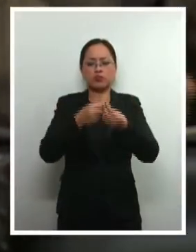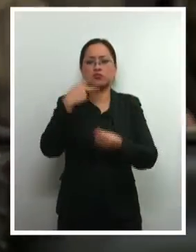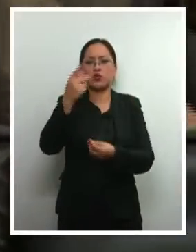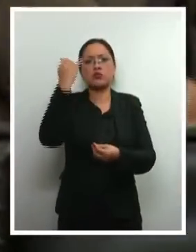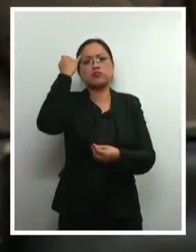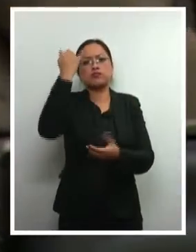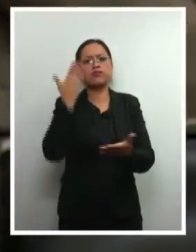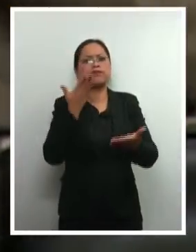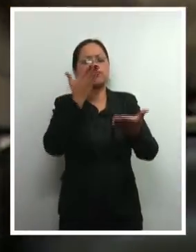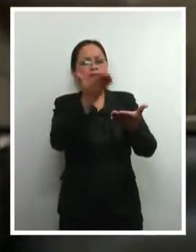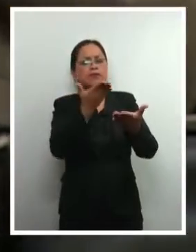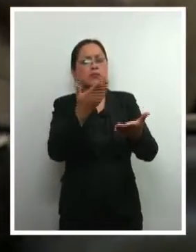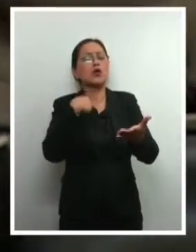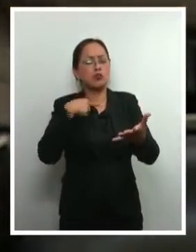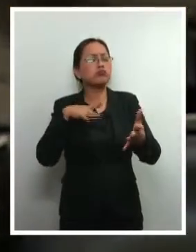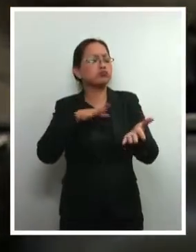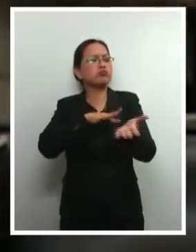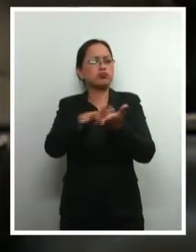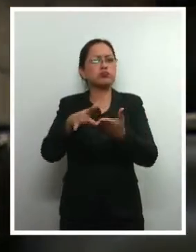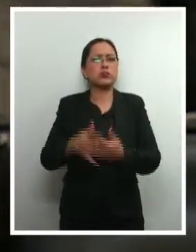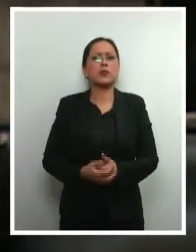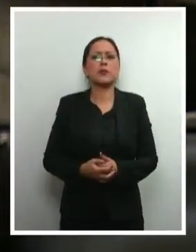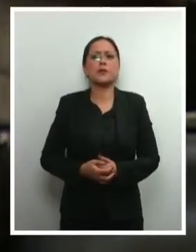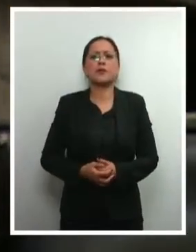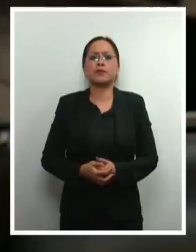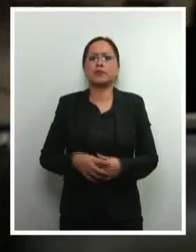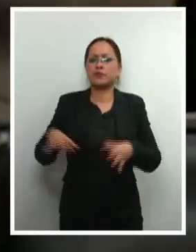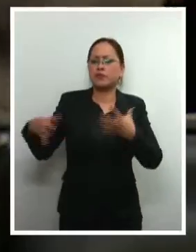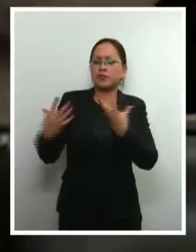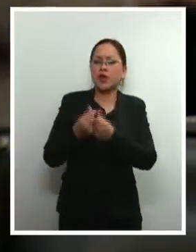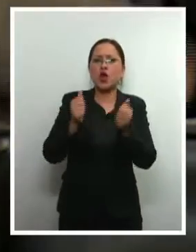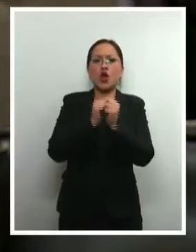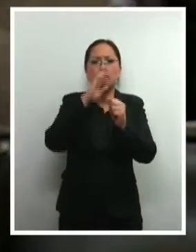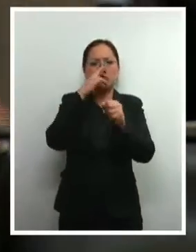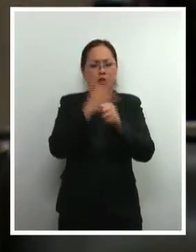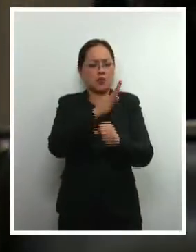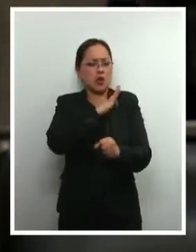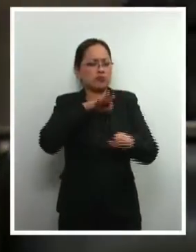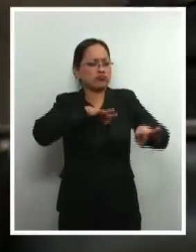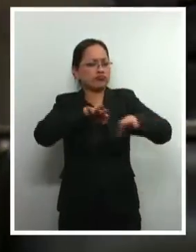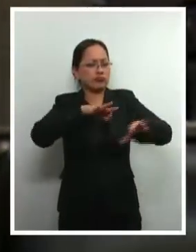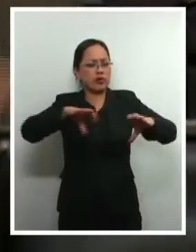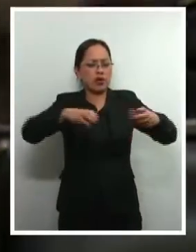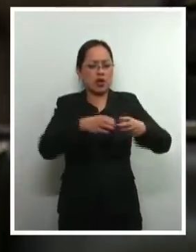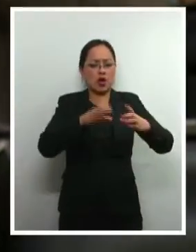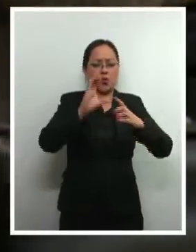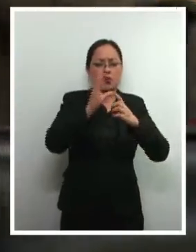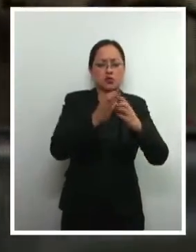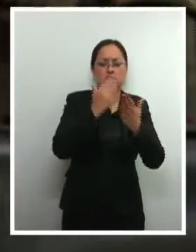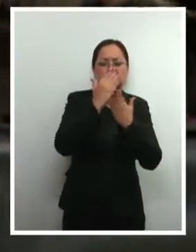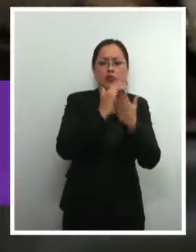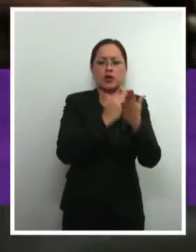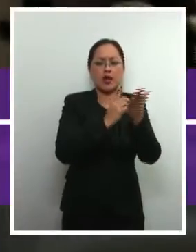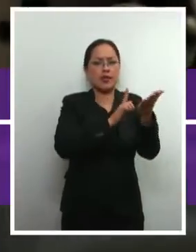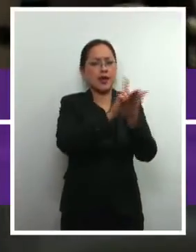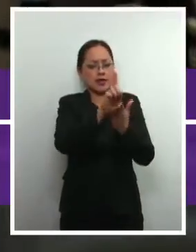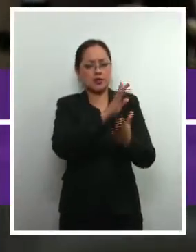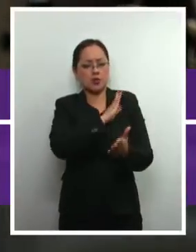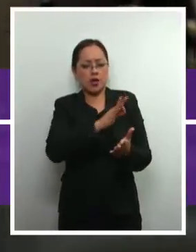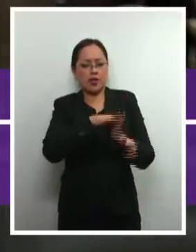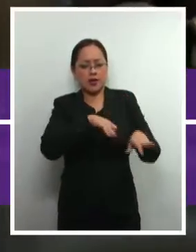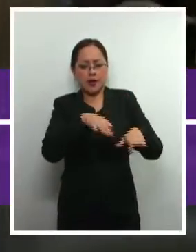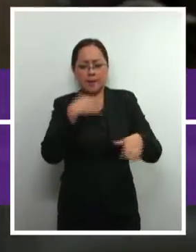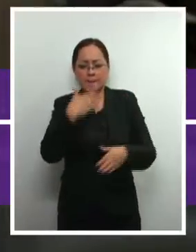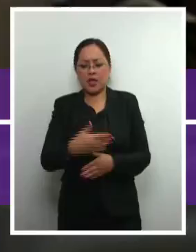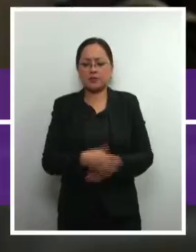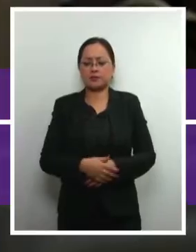petición y que no sucede, que se trabaje con responsabilidad en la Comisión de Carta de Derechos y que no